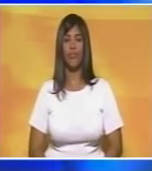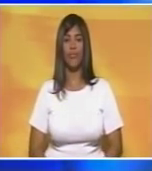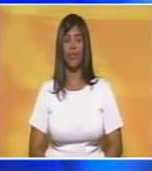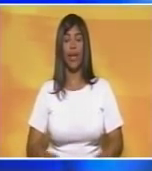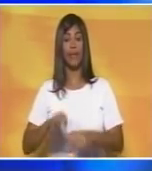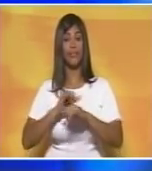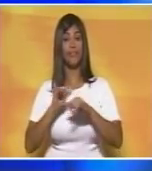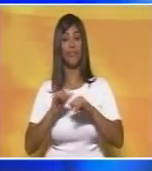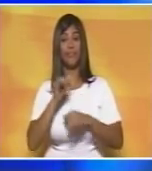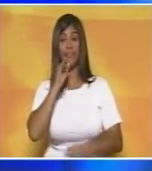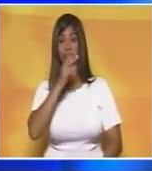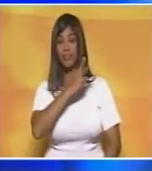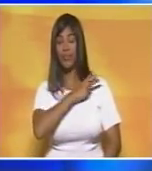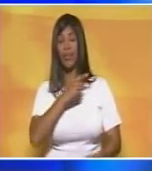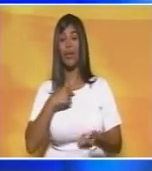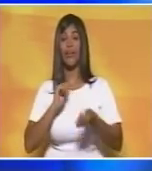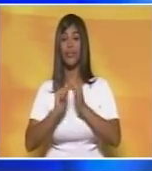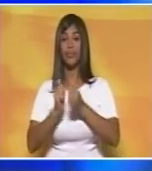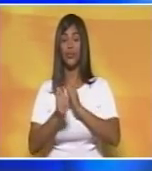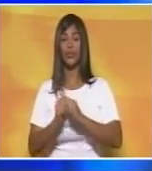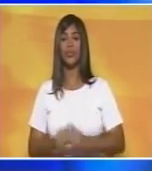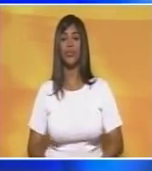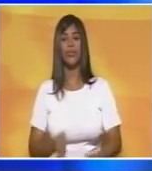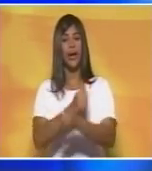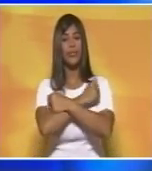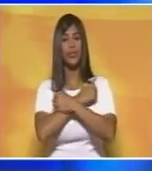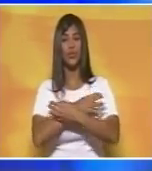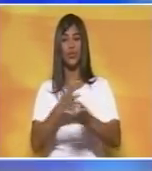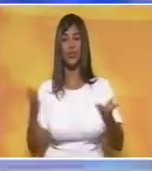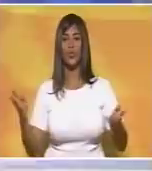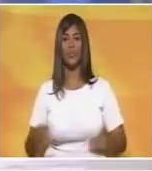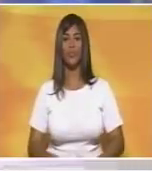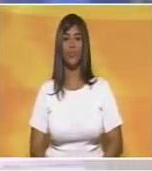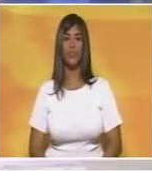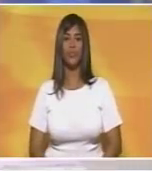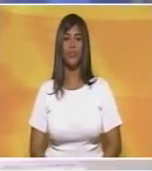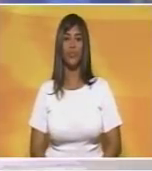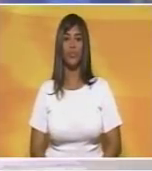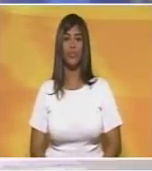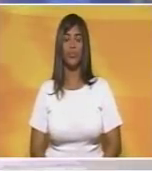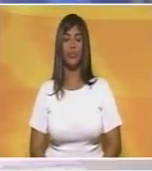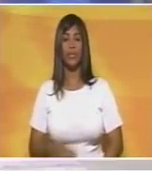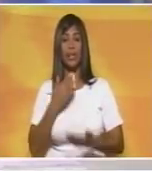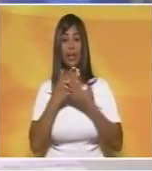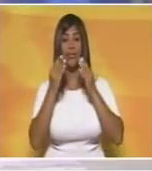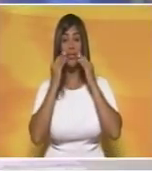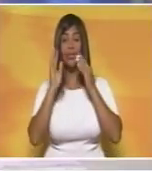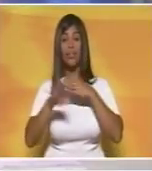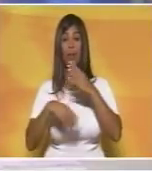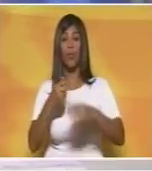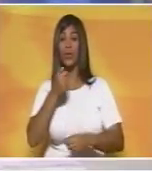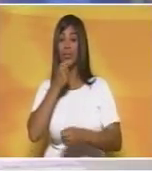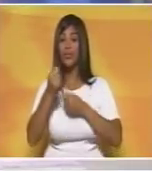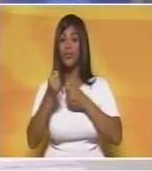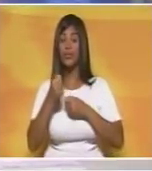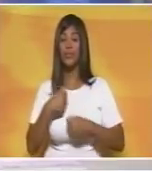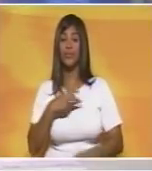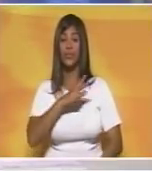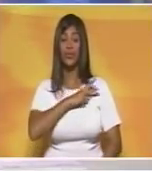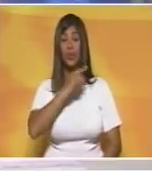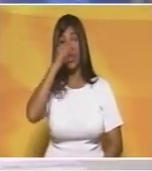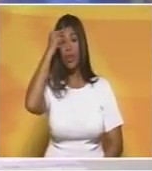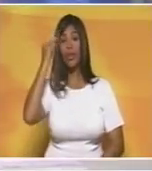Amigos, hasta aquí la información deportiva en su noticiero Venevisión. Un fuerte abrazo para todos. Gracias, Gregorio. Y al regreso de una entrevista a Venevisión, Andrina